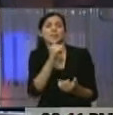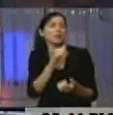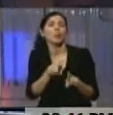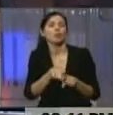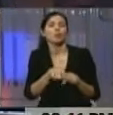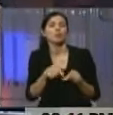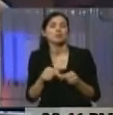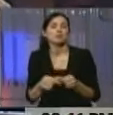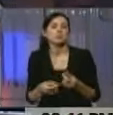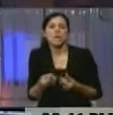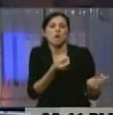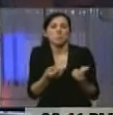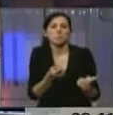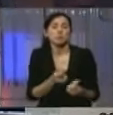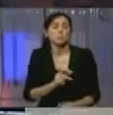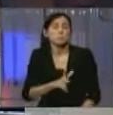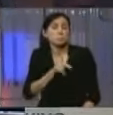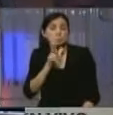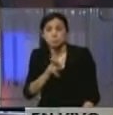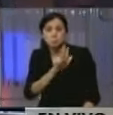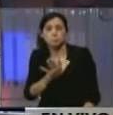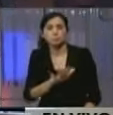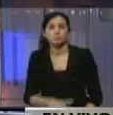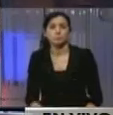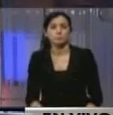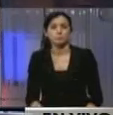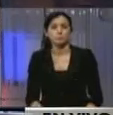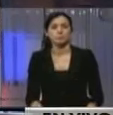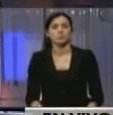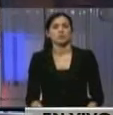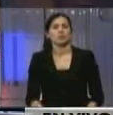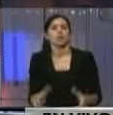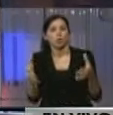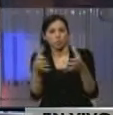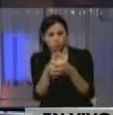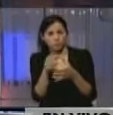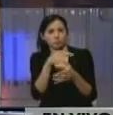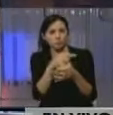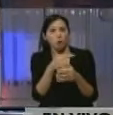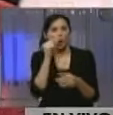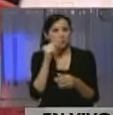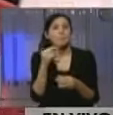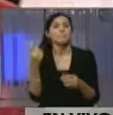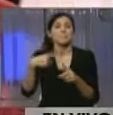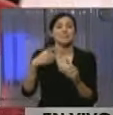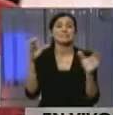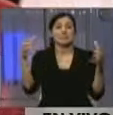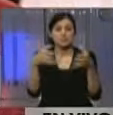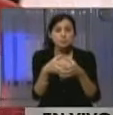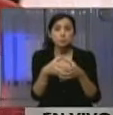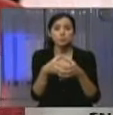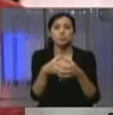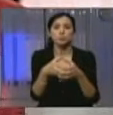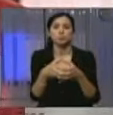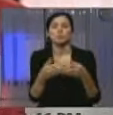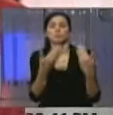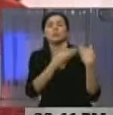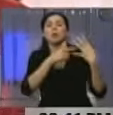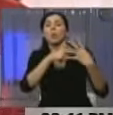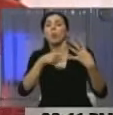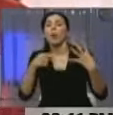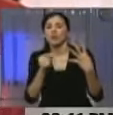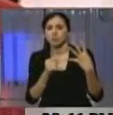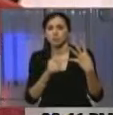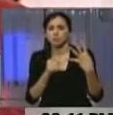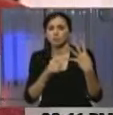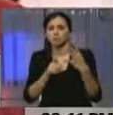Así de sencillo. Entonces, William Contreras, con un equipo, se encarga del cuarto vértice, del